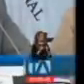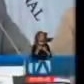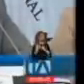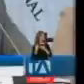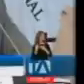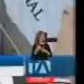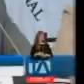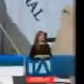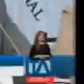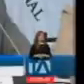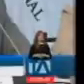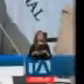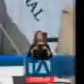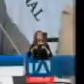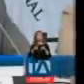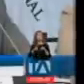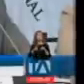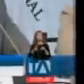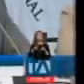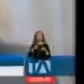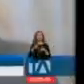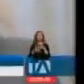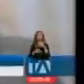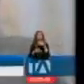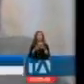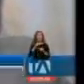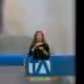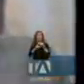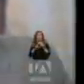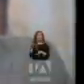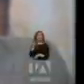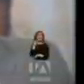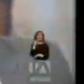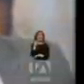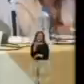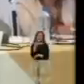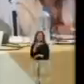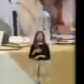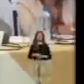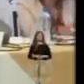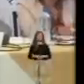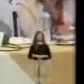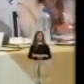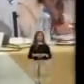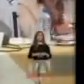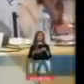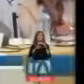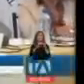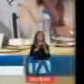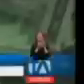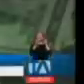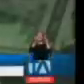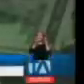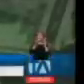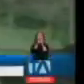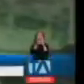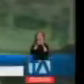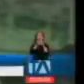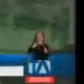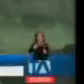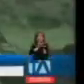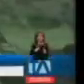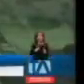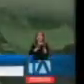un ajuste que nos permita transitar de manera gradual. Martínez además anunció la presentación de reformas al Código Monetario, al Código de